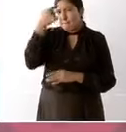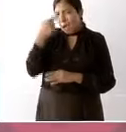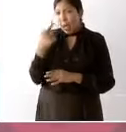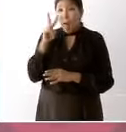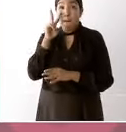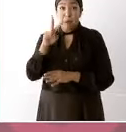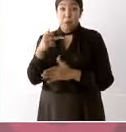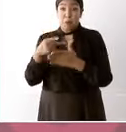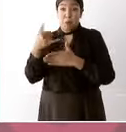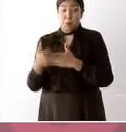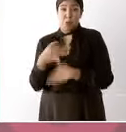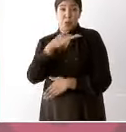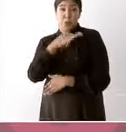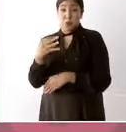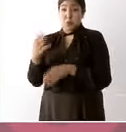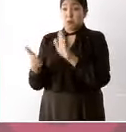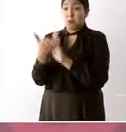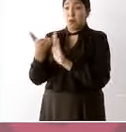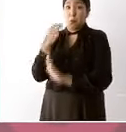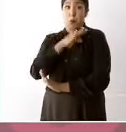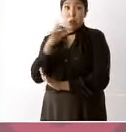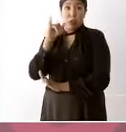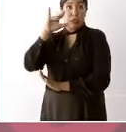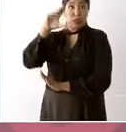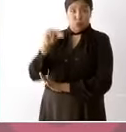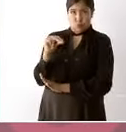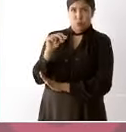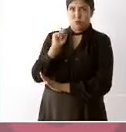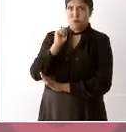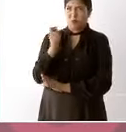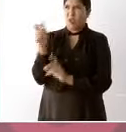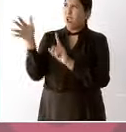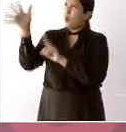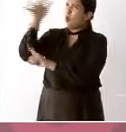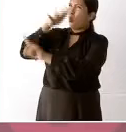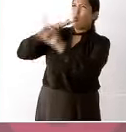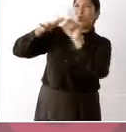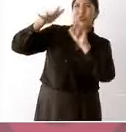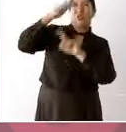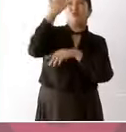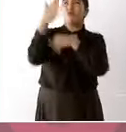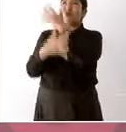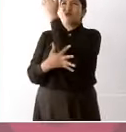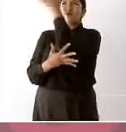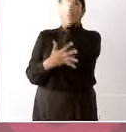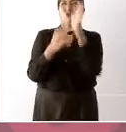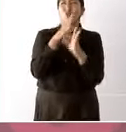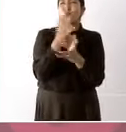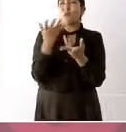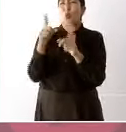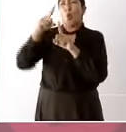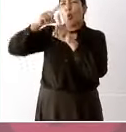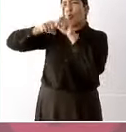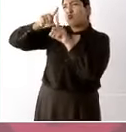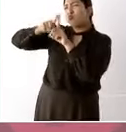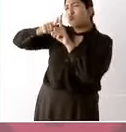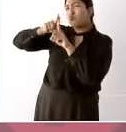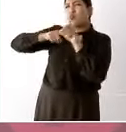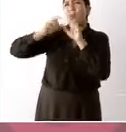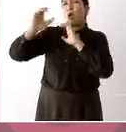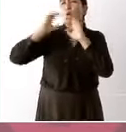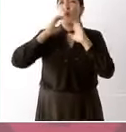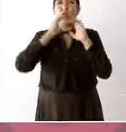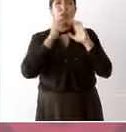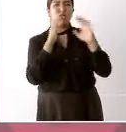arqueológicas y monumentos históricos, restricciones ambientales, así como la distancia a puntos logísticos, redes de